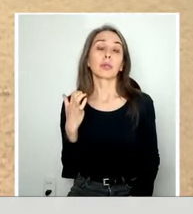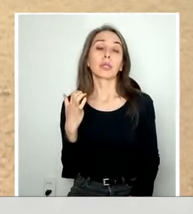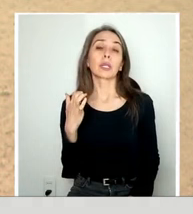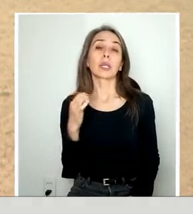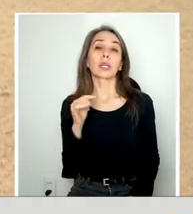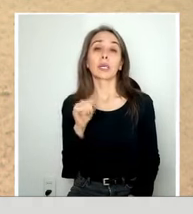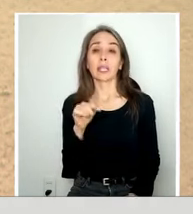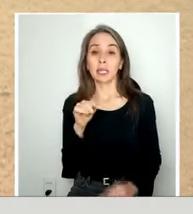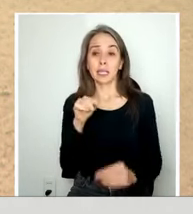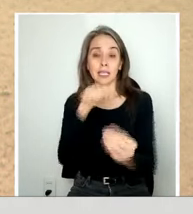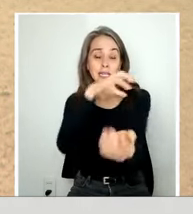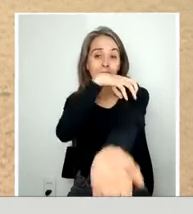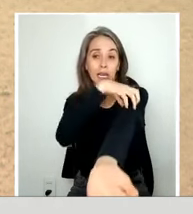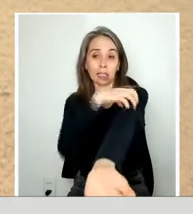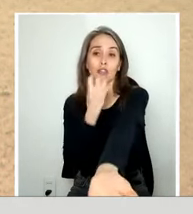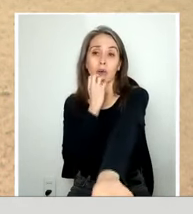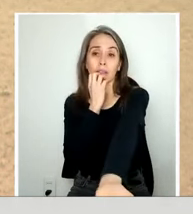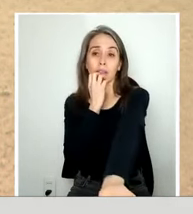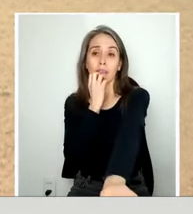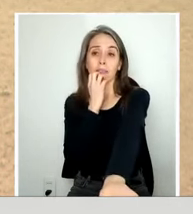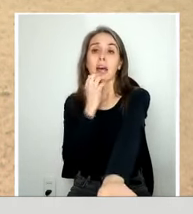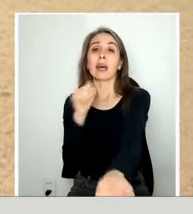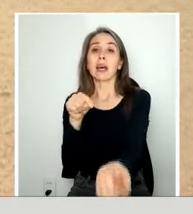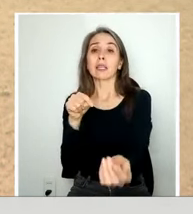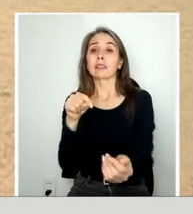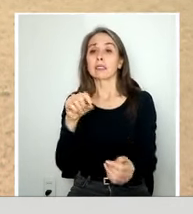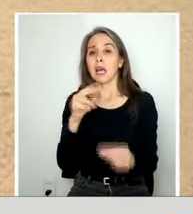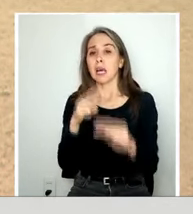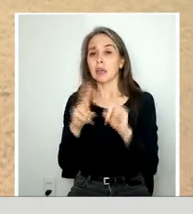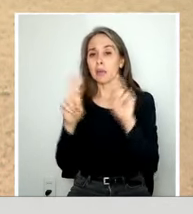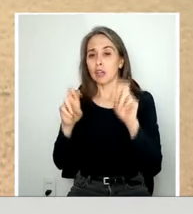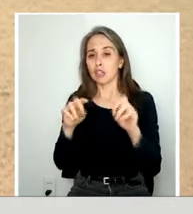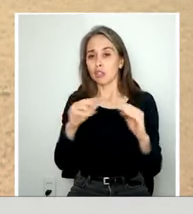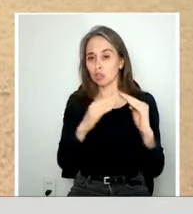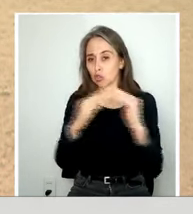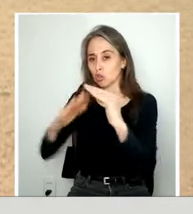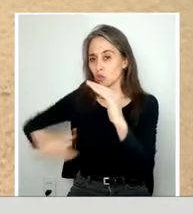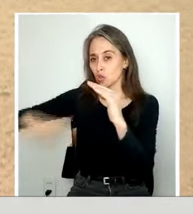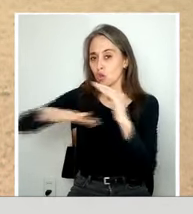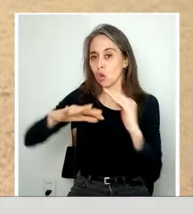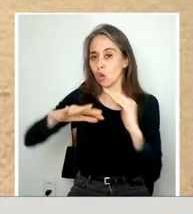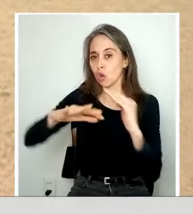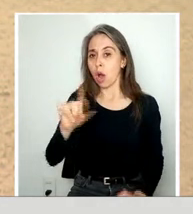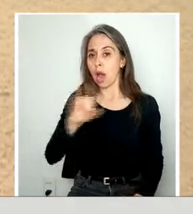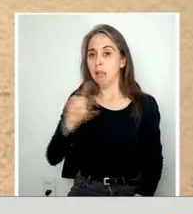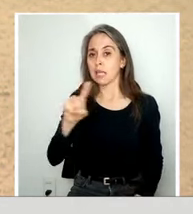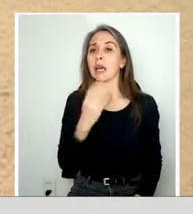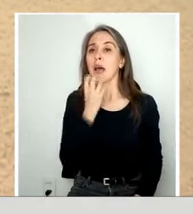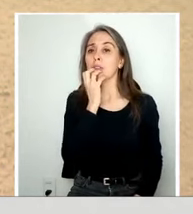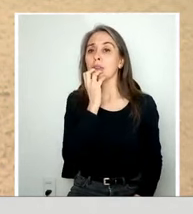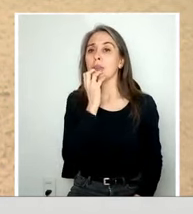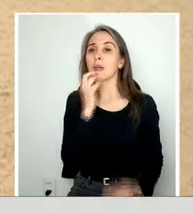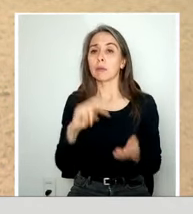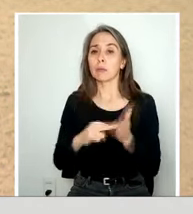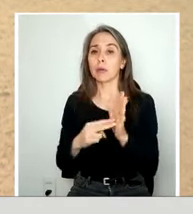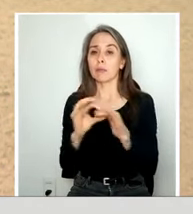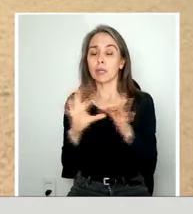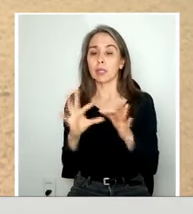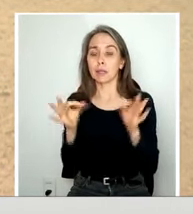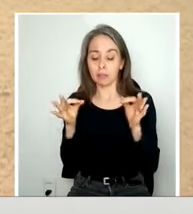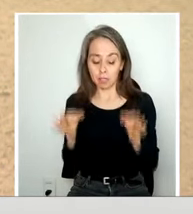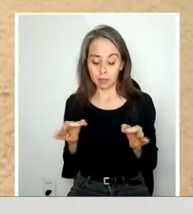la región en la ciudad de antofagasta hemos visto situaciones graves de seguridad y además